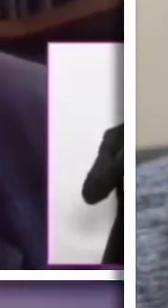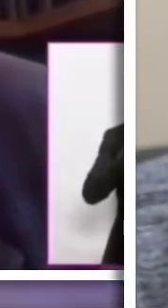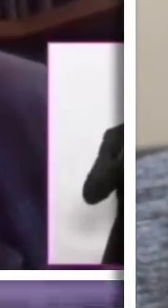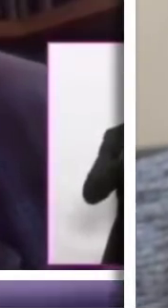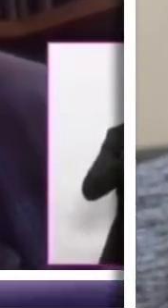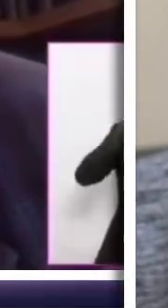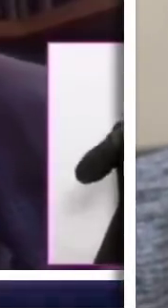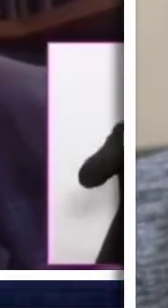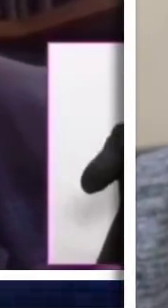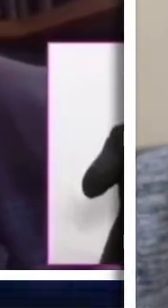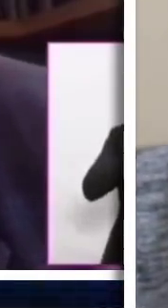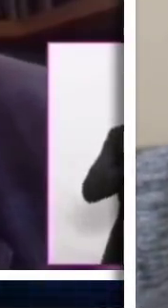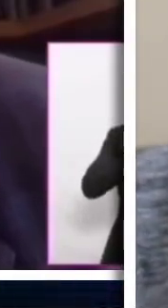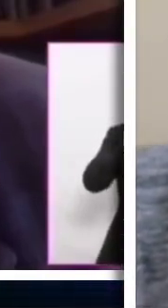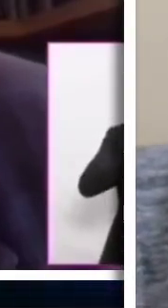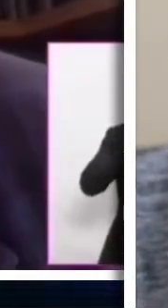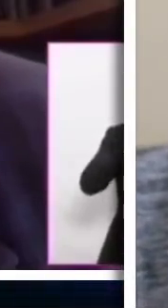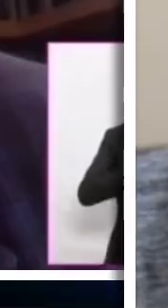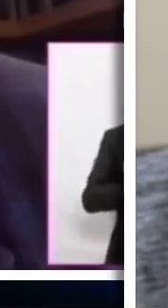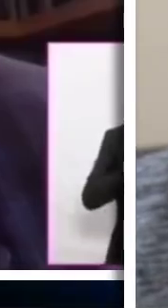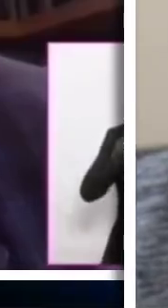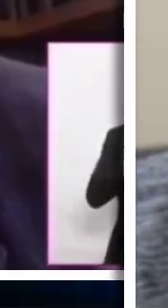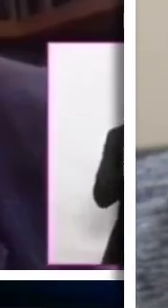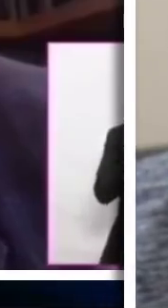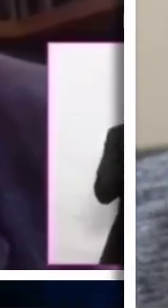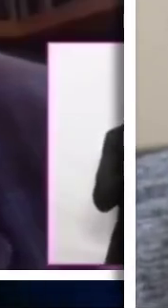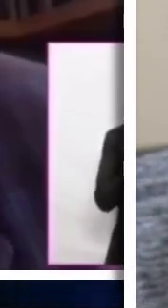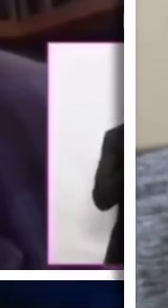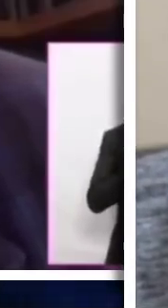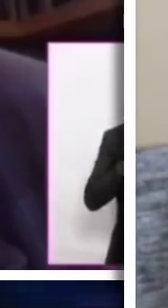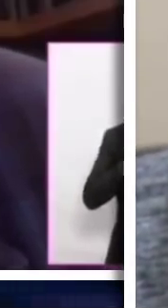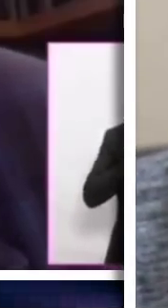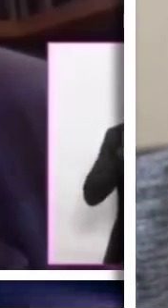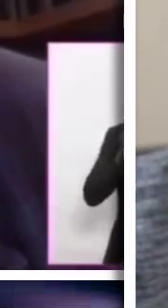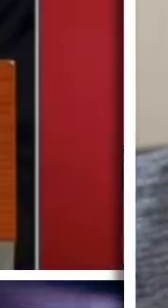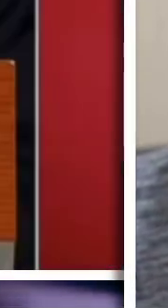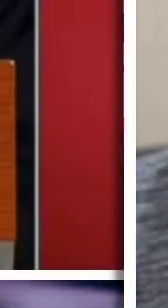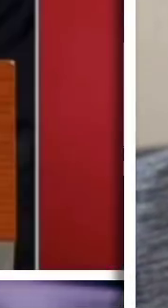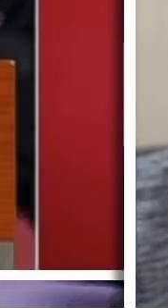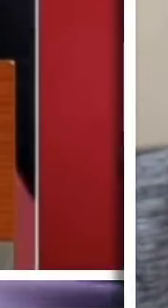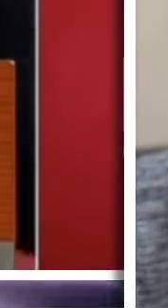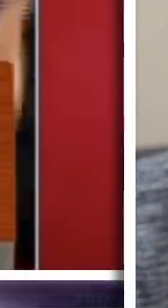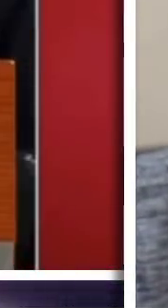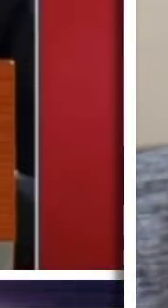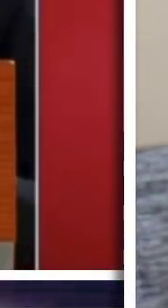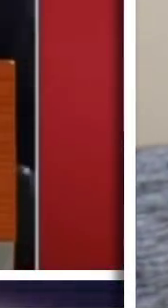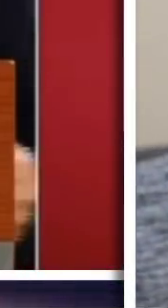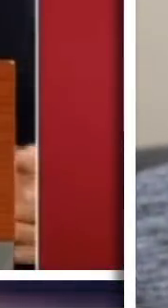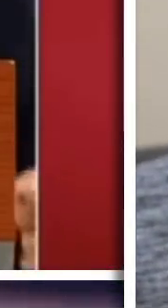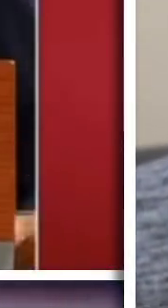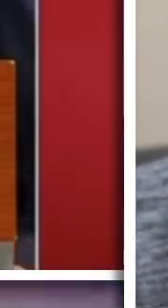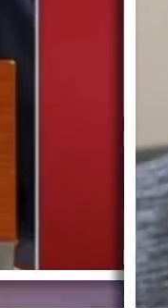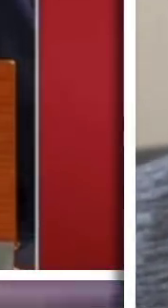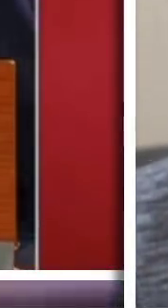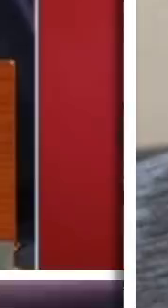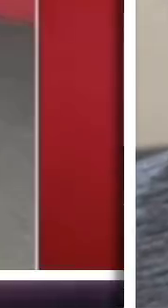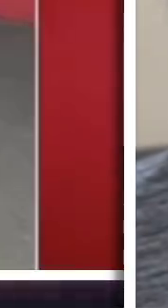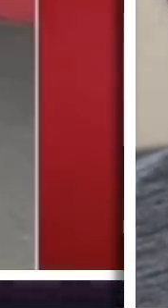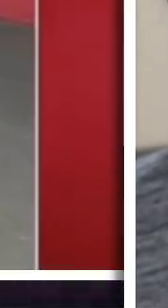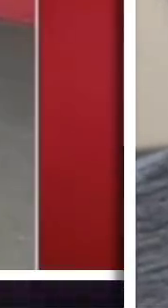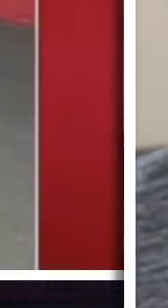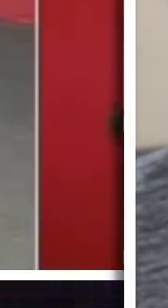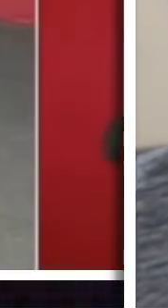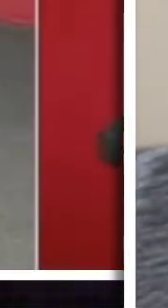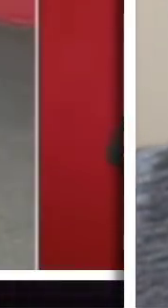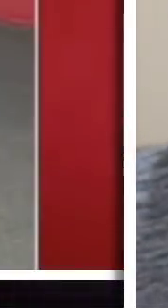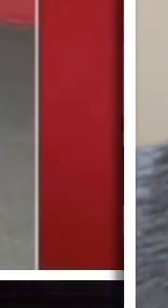esta información con todo su apoyo llegaremos a un mayor número de personas le damos vuelta estos algoritmos que a veces nos suben muchas veces la verdad es que sí muchas